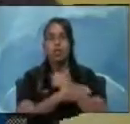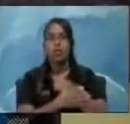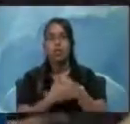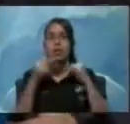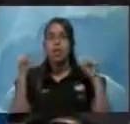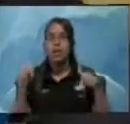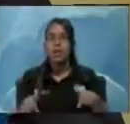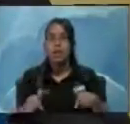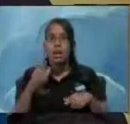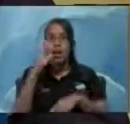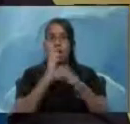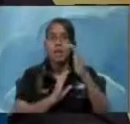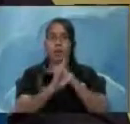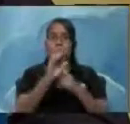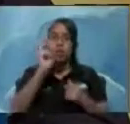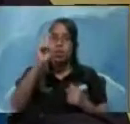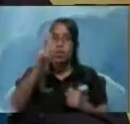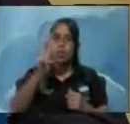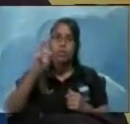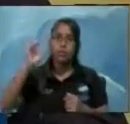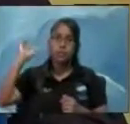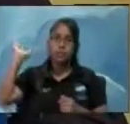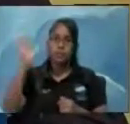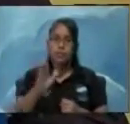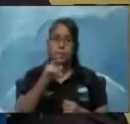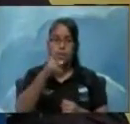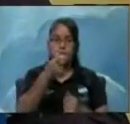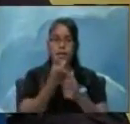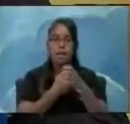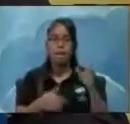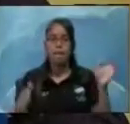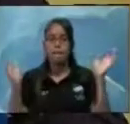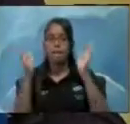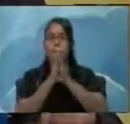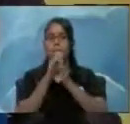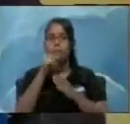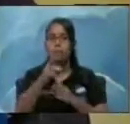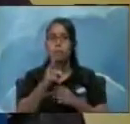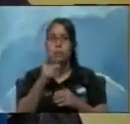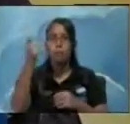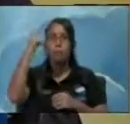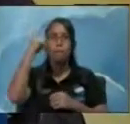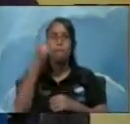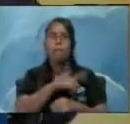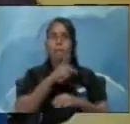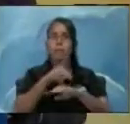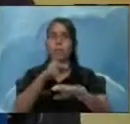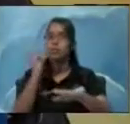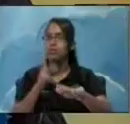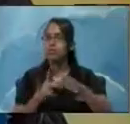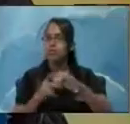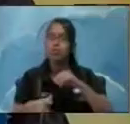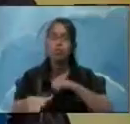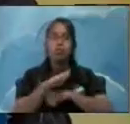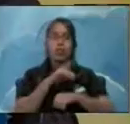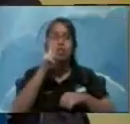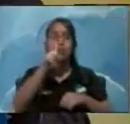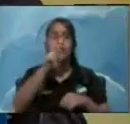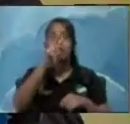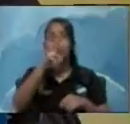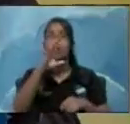aquí en el capítulo 2 viene el espíritu santo el día de Pentecostés sobre aquellos 120 que